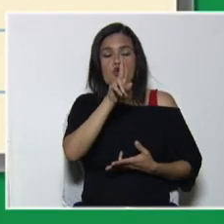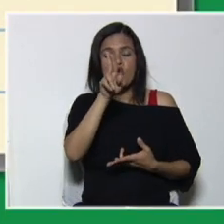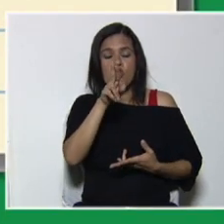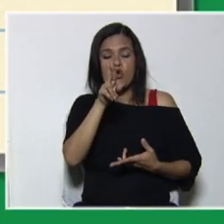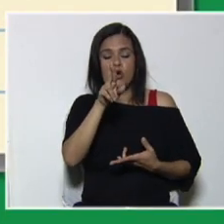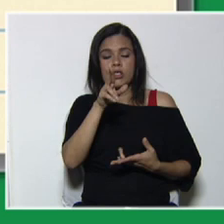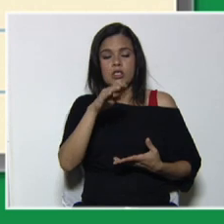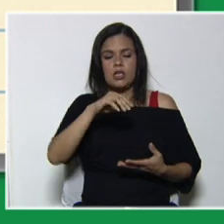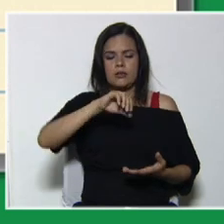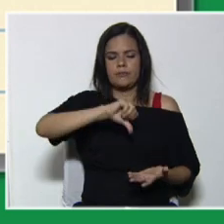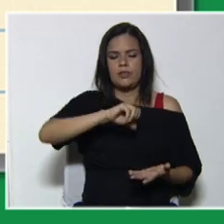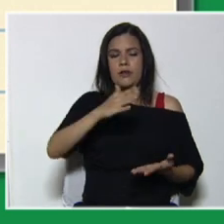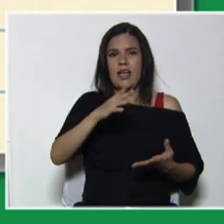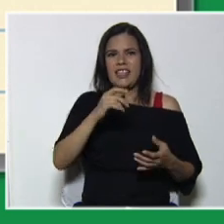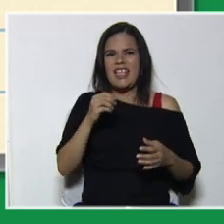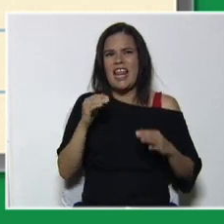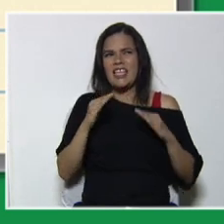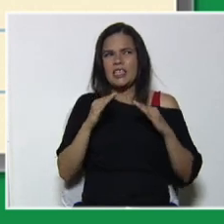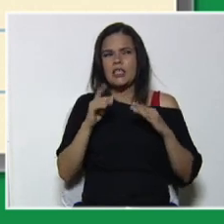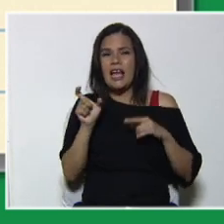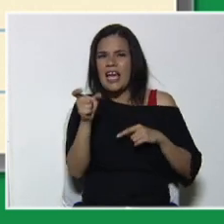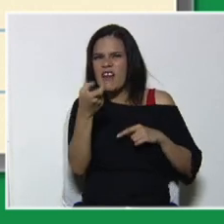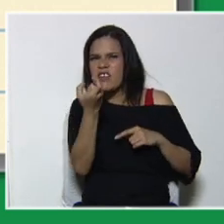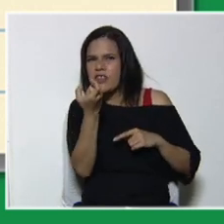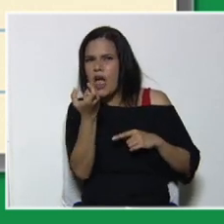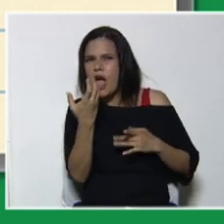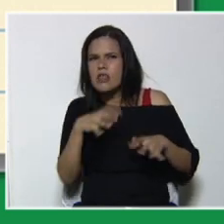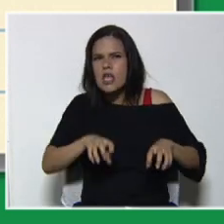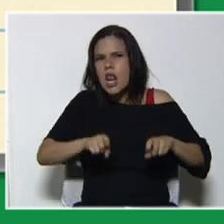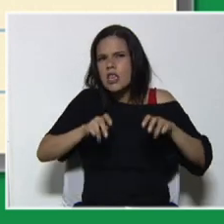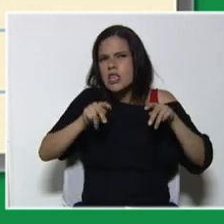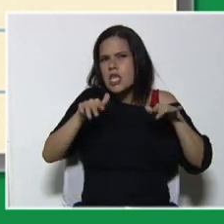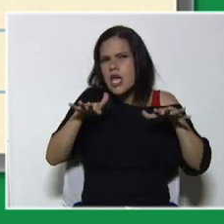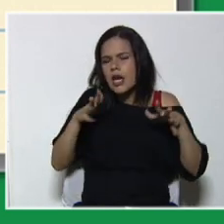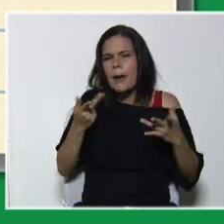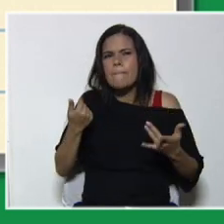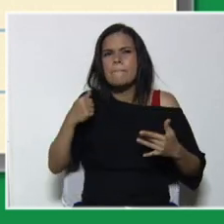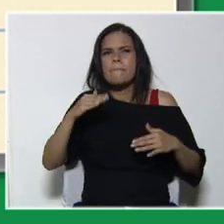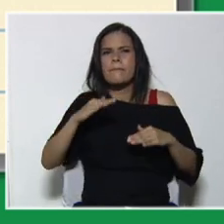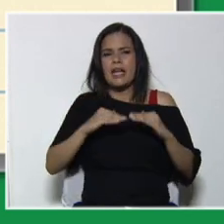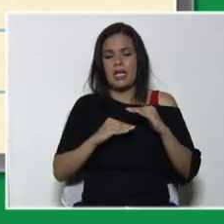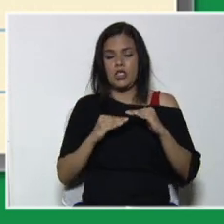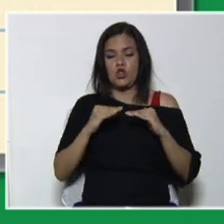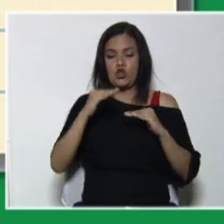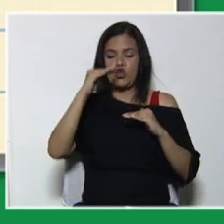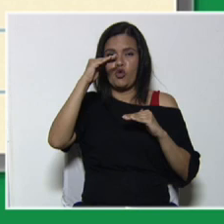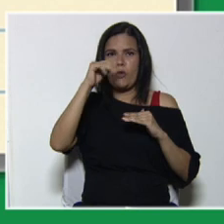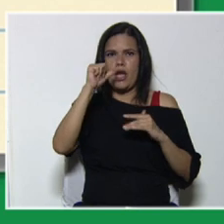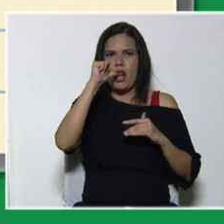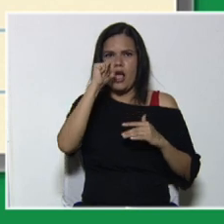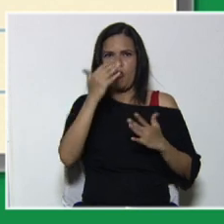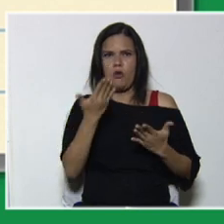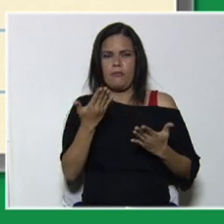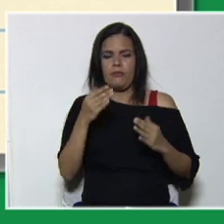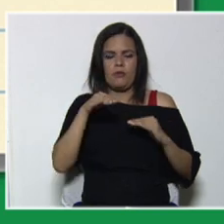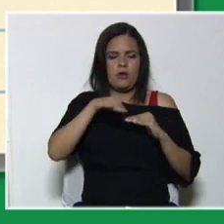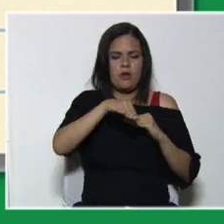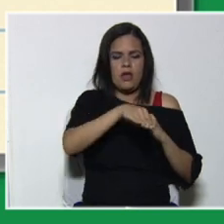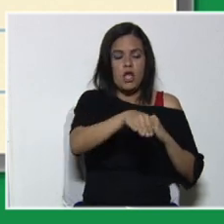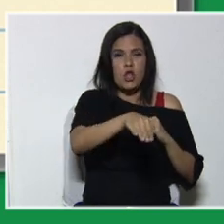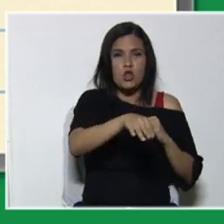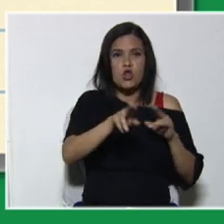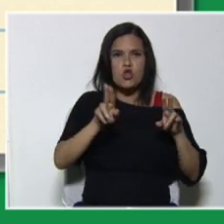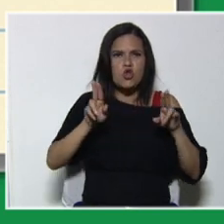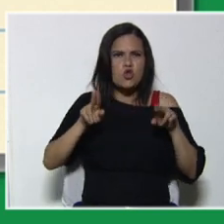que fluya el agua. Y ya que el agua corre colina abajo hacia niveles más bajos, no podrá